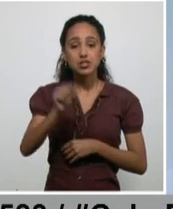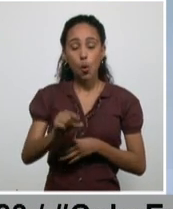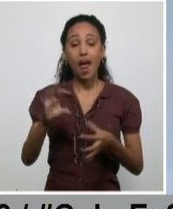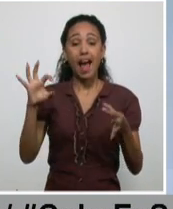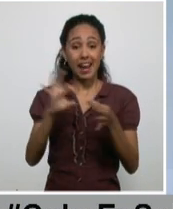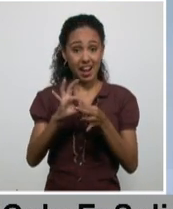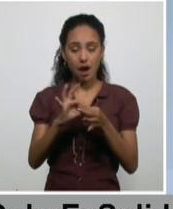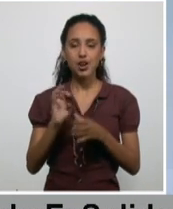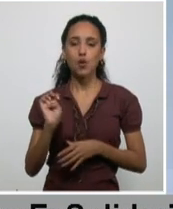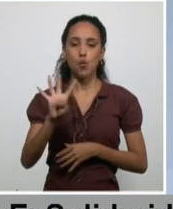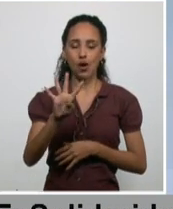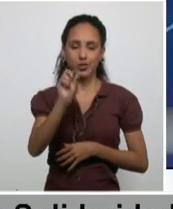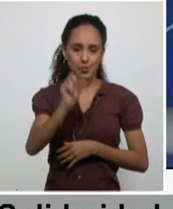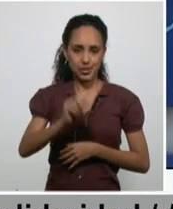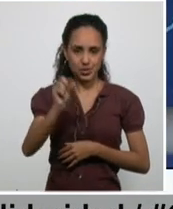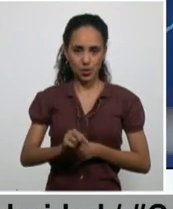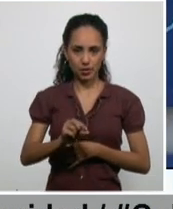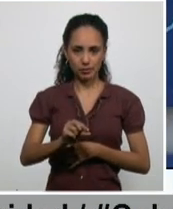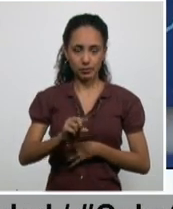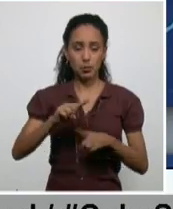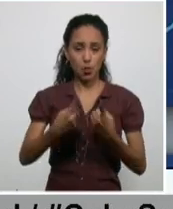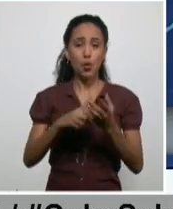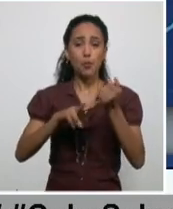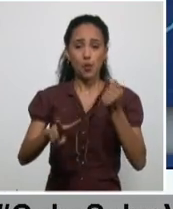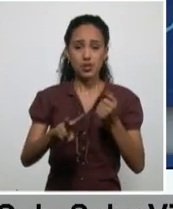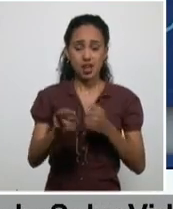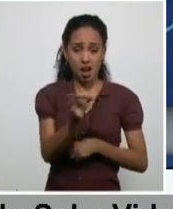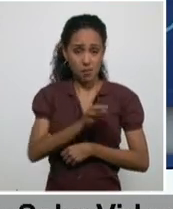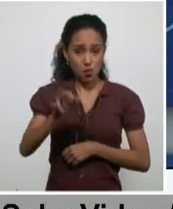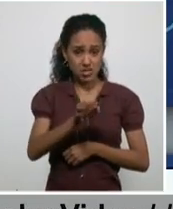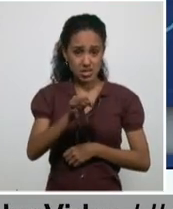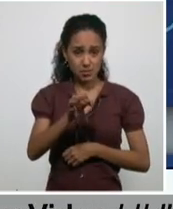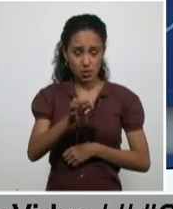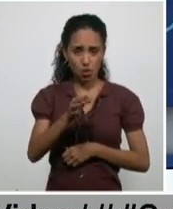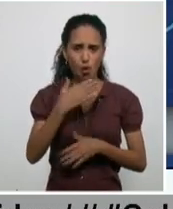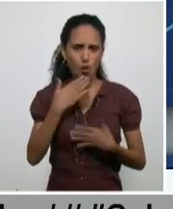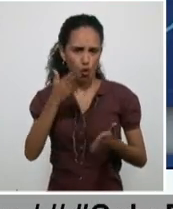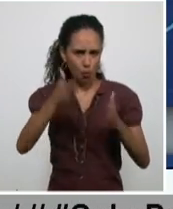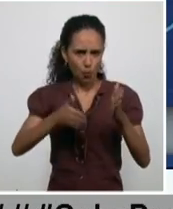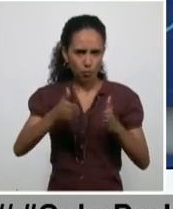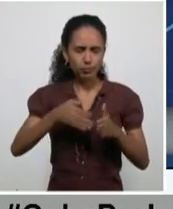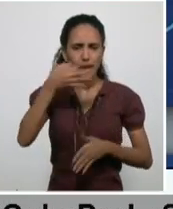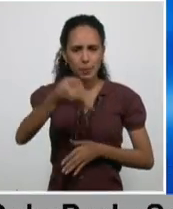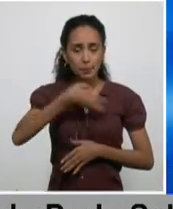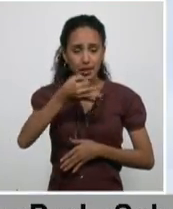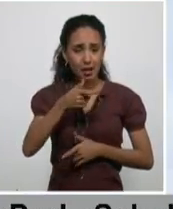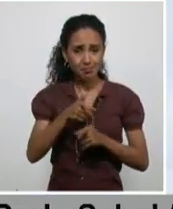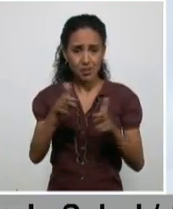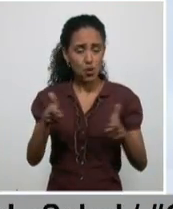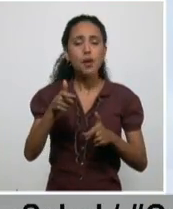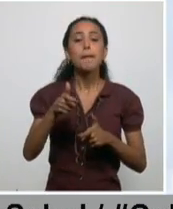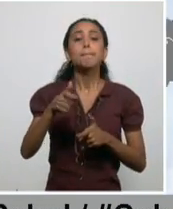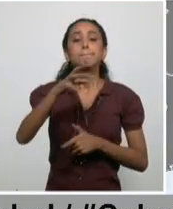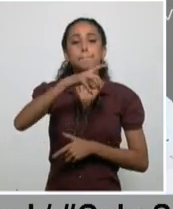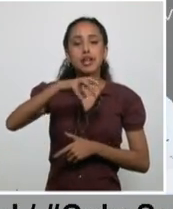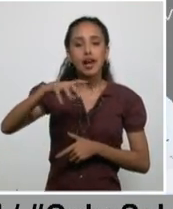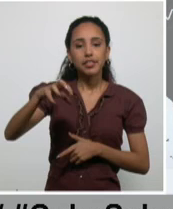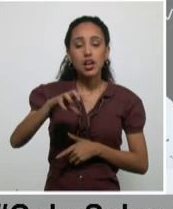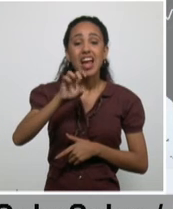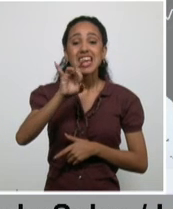4. La residencia por provincias y municipios en esta jornada destaca sobre todo el municipio Pinar del Río,